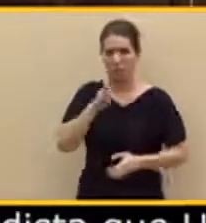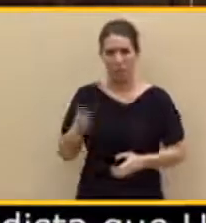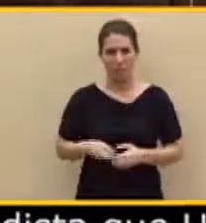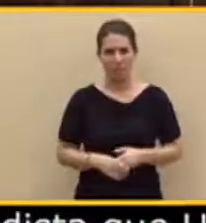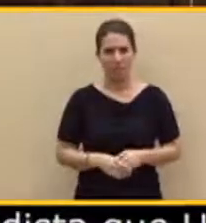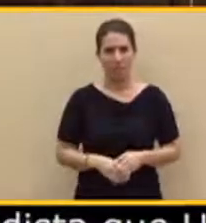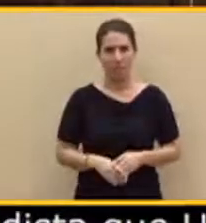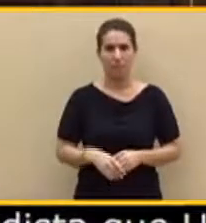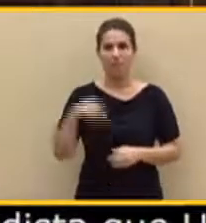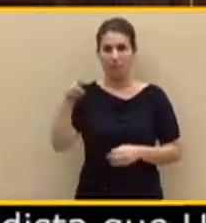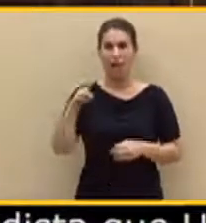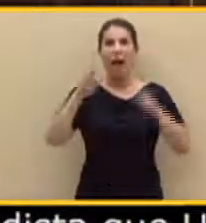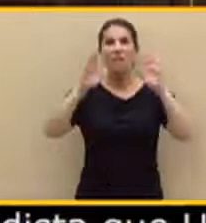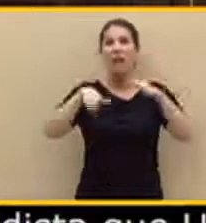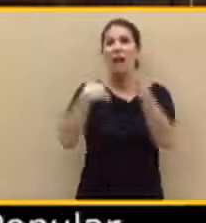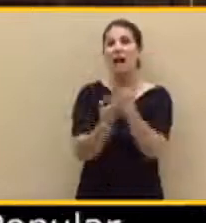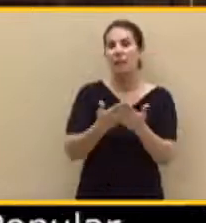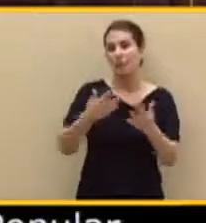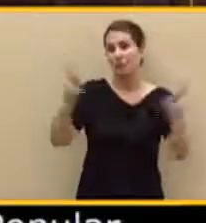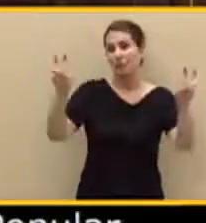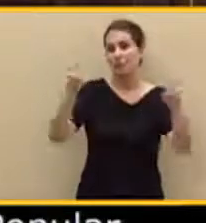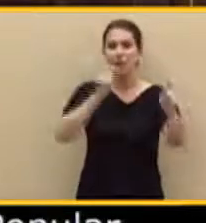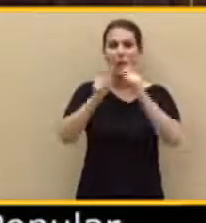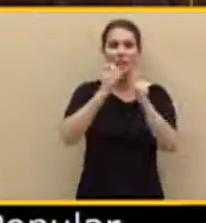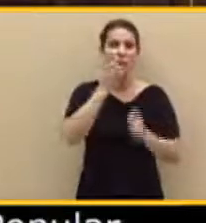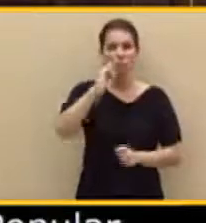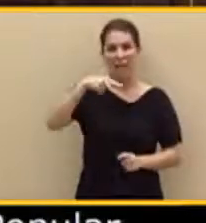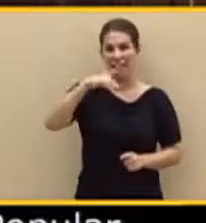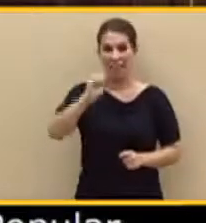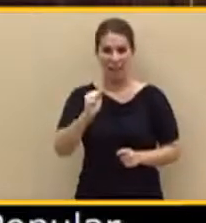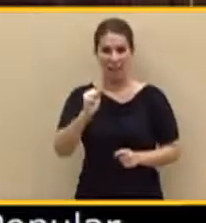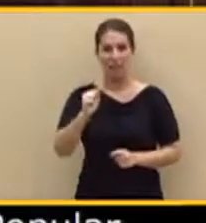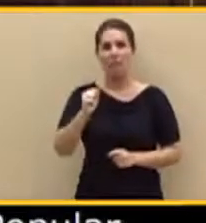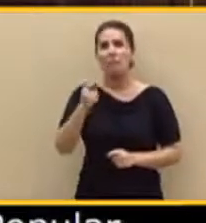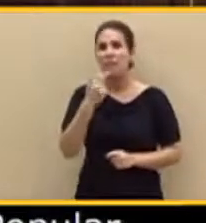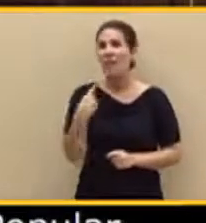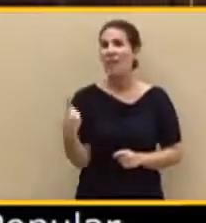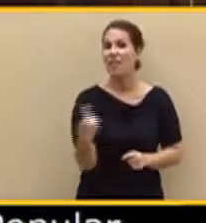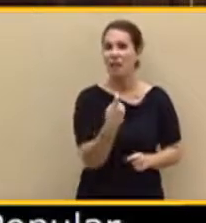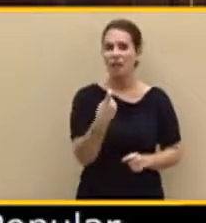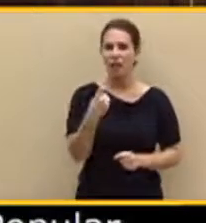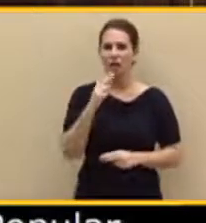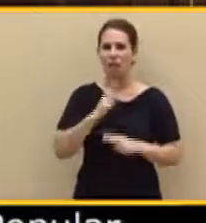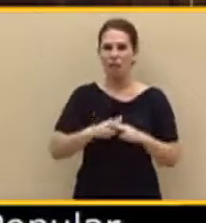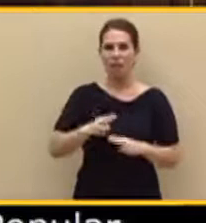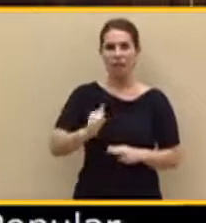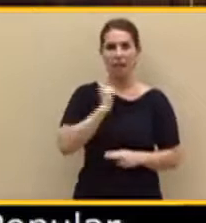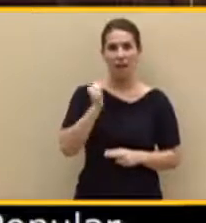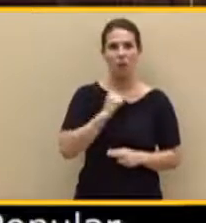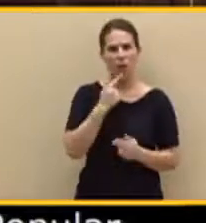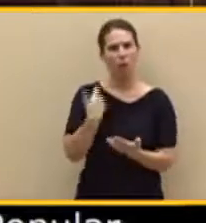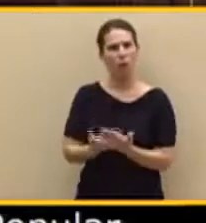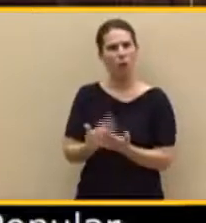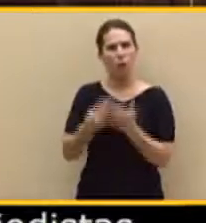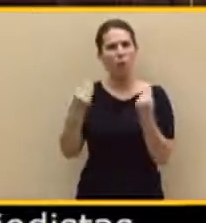extiende a pseudoperiodistas como el señor Eduardo Inda, que avalaban cuando era necesario la identidad falsa del comisario Villarejo.